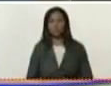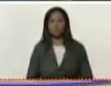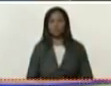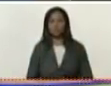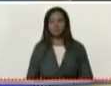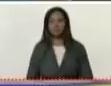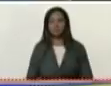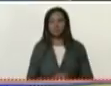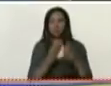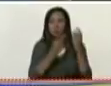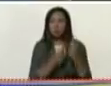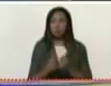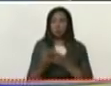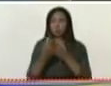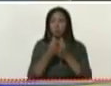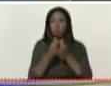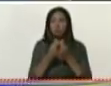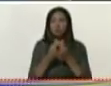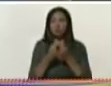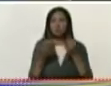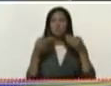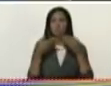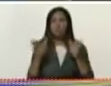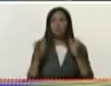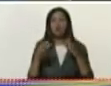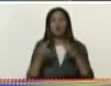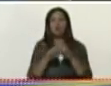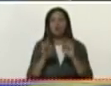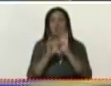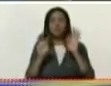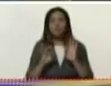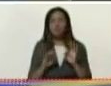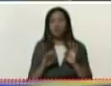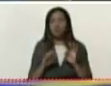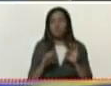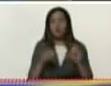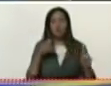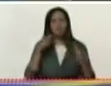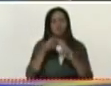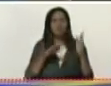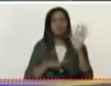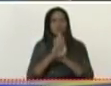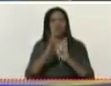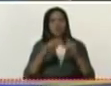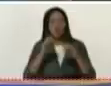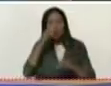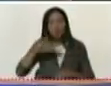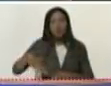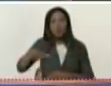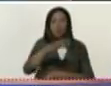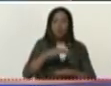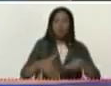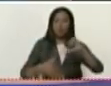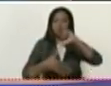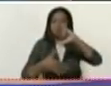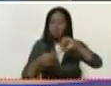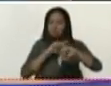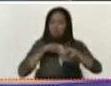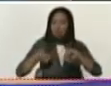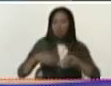que en lo económico le abre nuevos cauces al desarrollo de los pueblos del sur, sobre todo, de nuestros